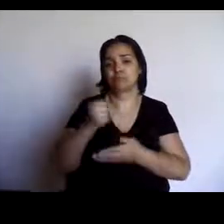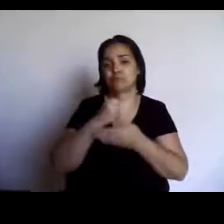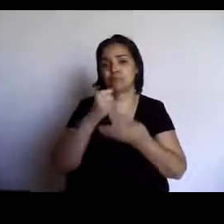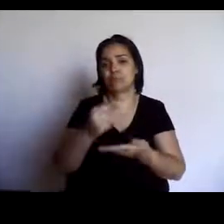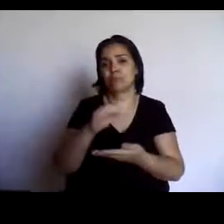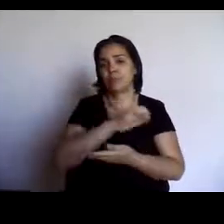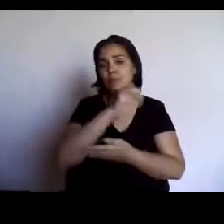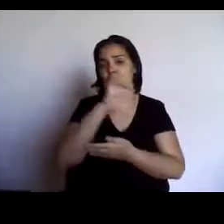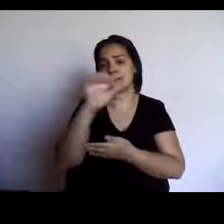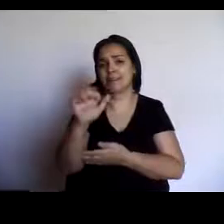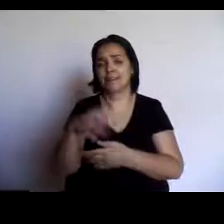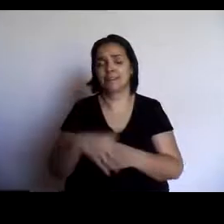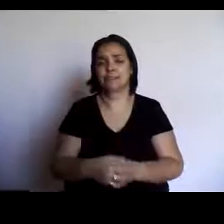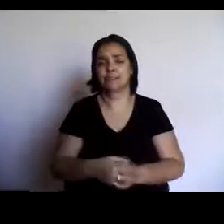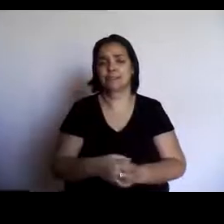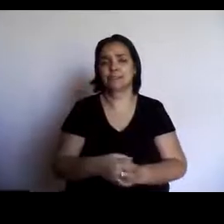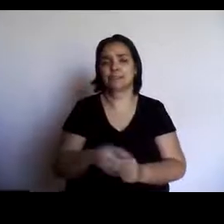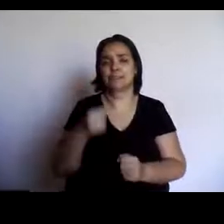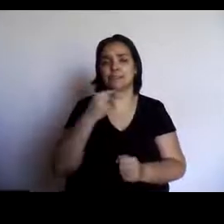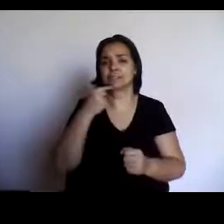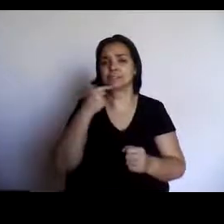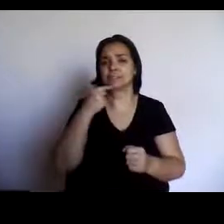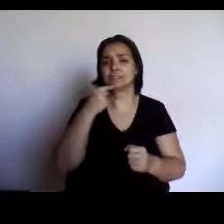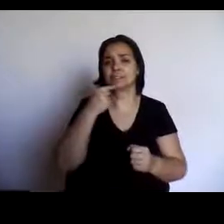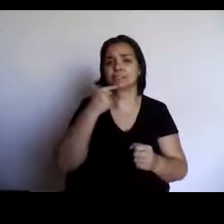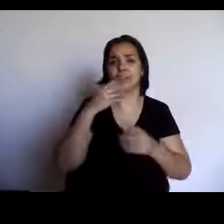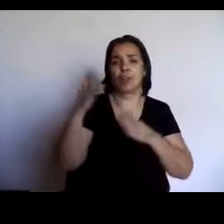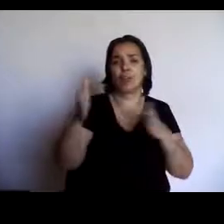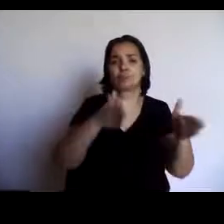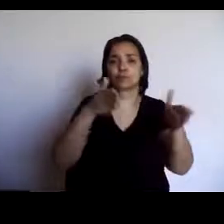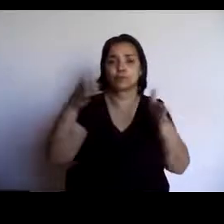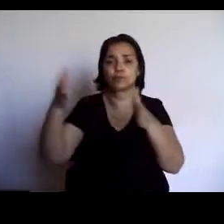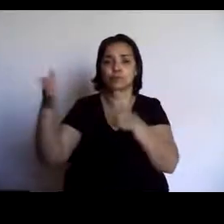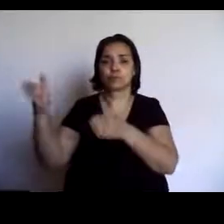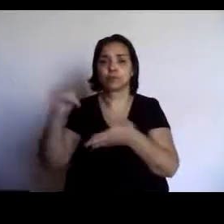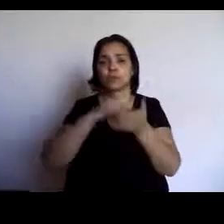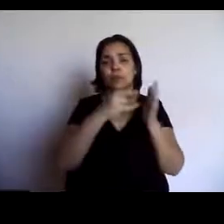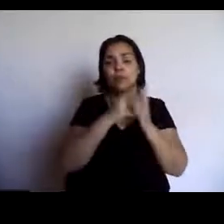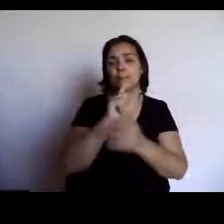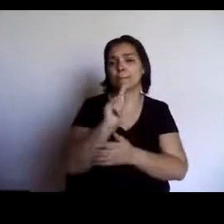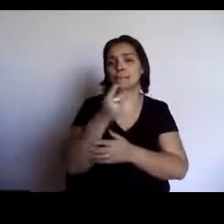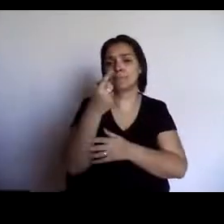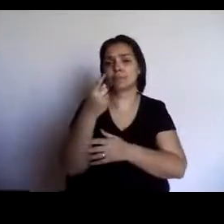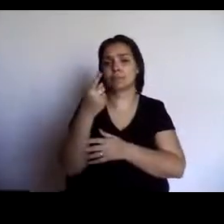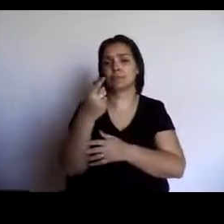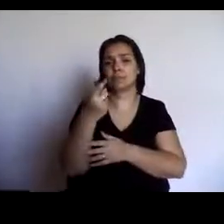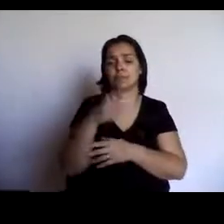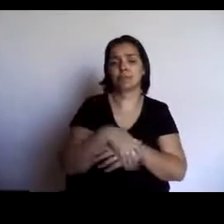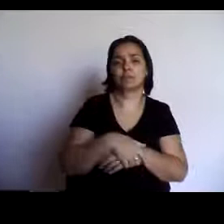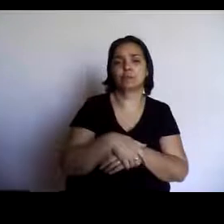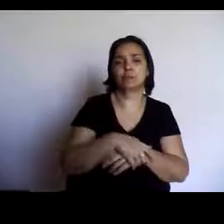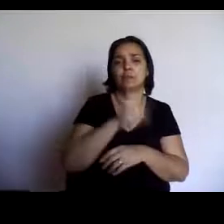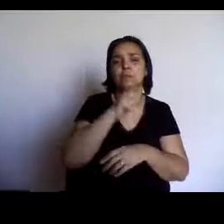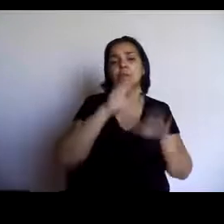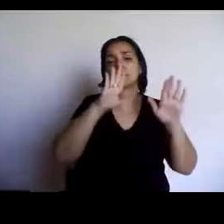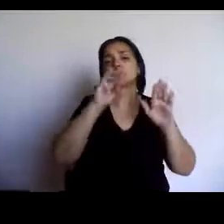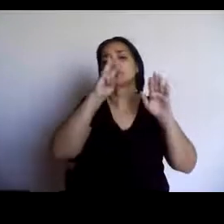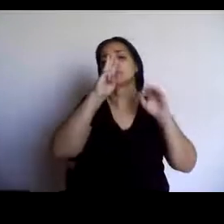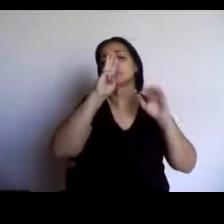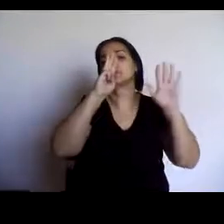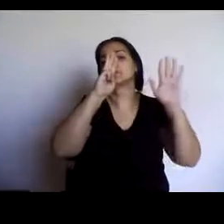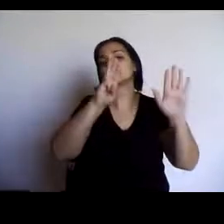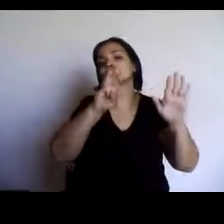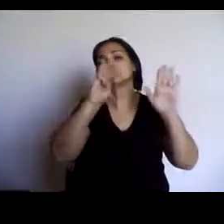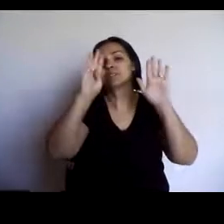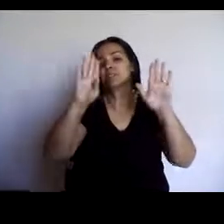europeos se articulan a través de periodos de programación. El primero fue en el periodo 89-93, a ese no llegamos, pero ya justo